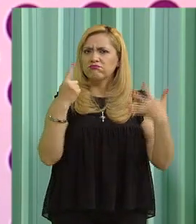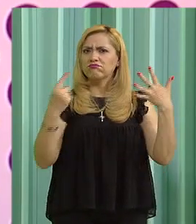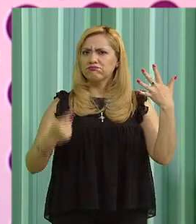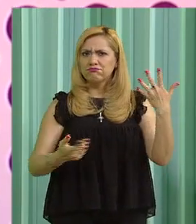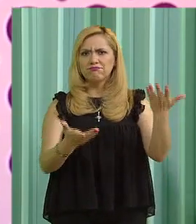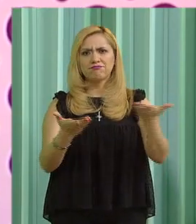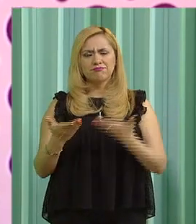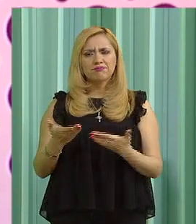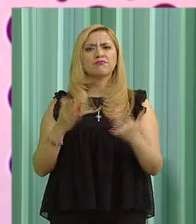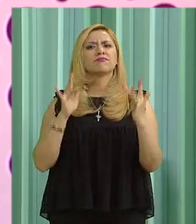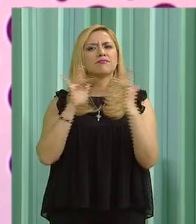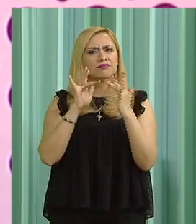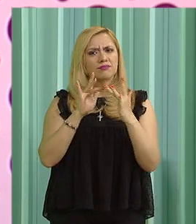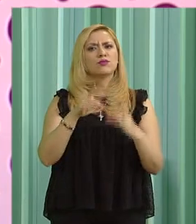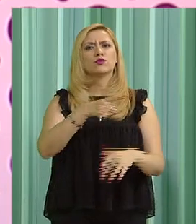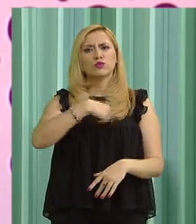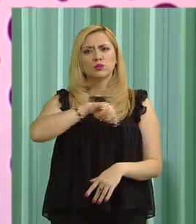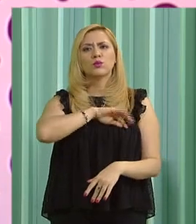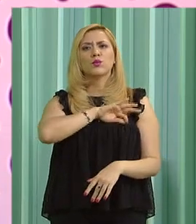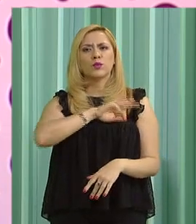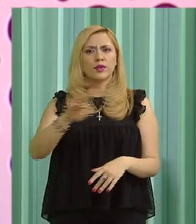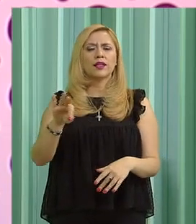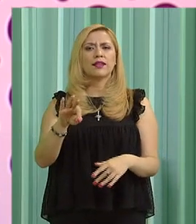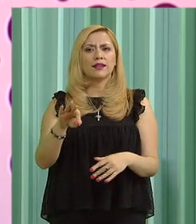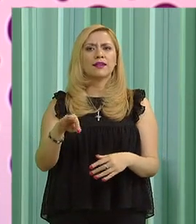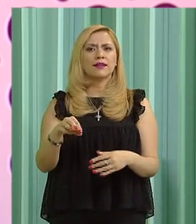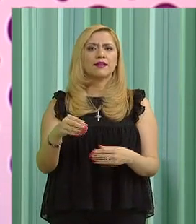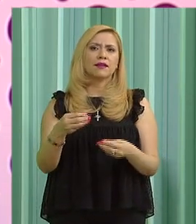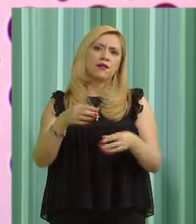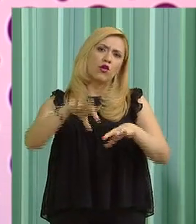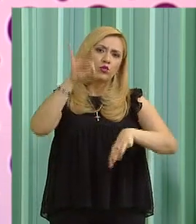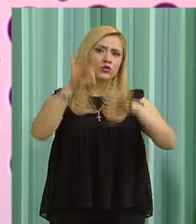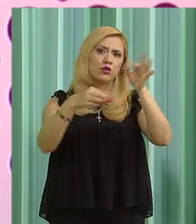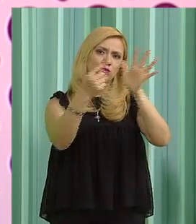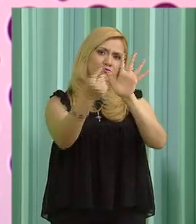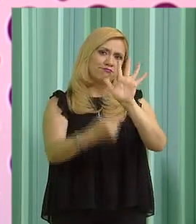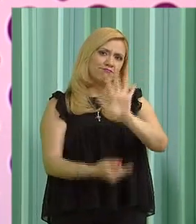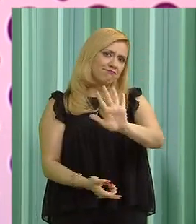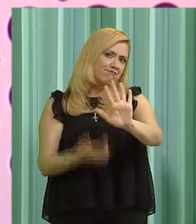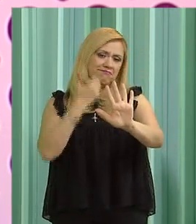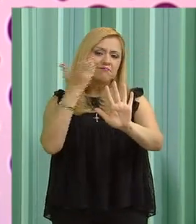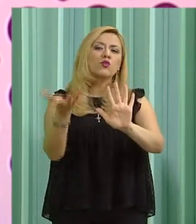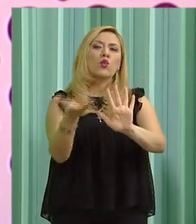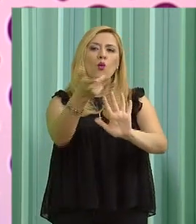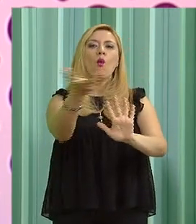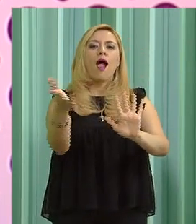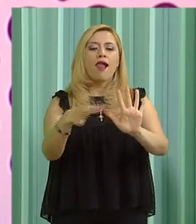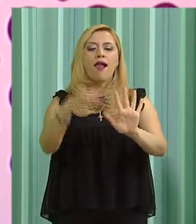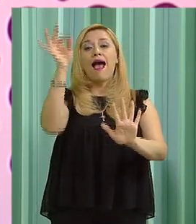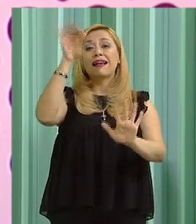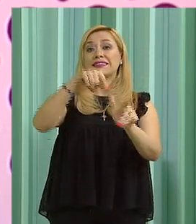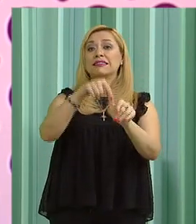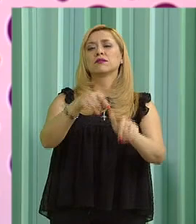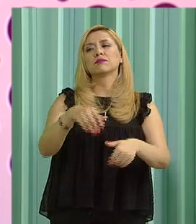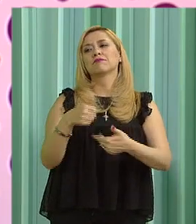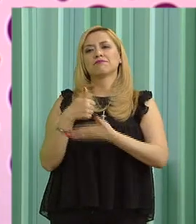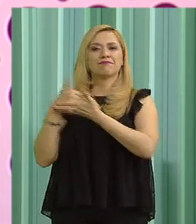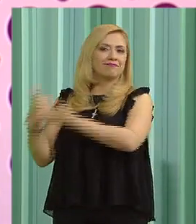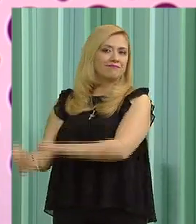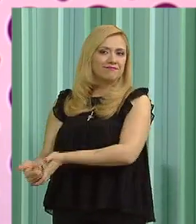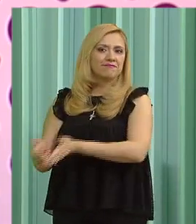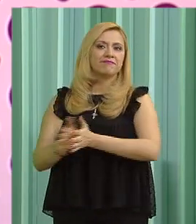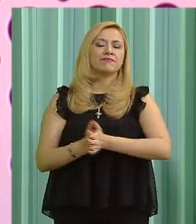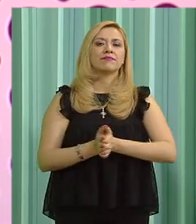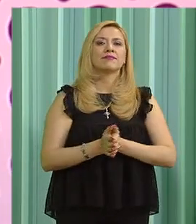entonces comuníquense con el ACNUR, nosotros podemos darles algunas opciones. Perfecto. Y bueno, siempre, como decía Víctor y